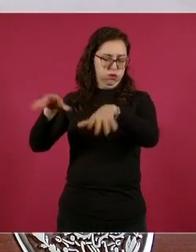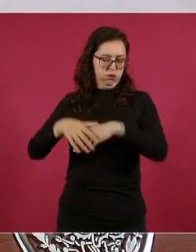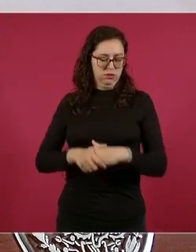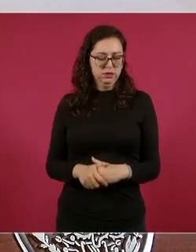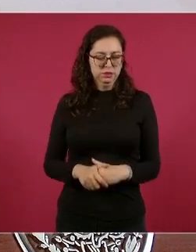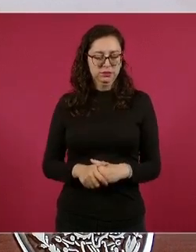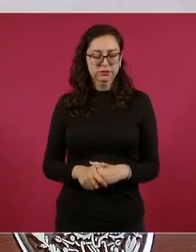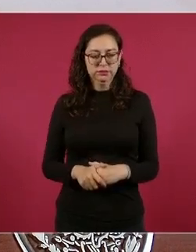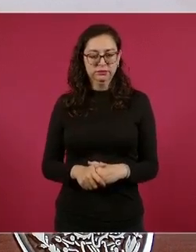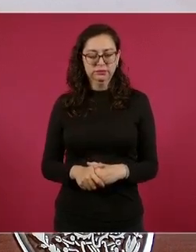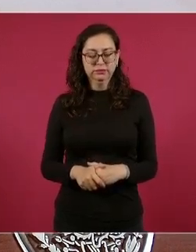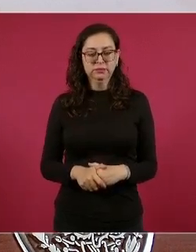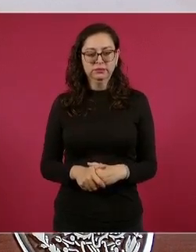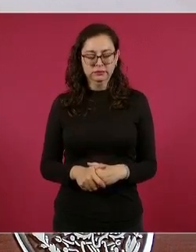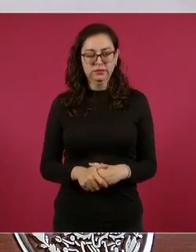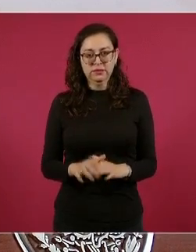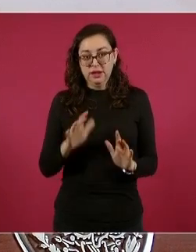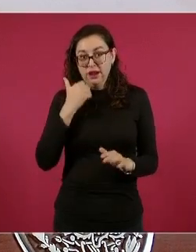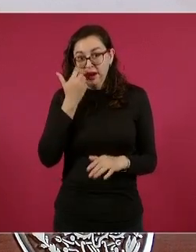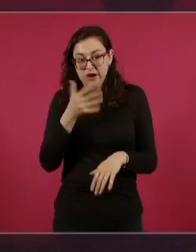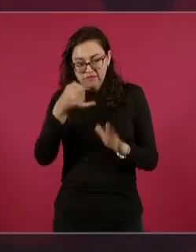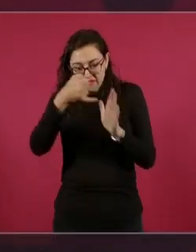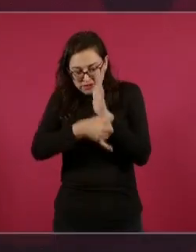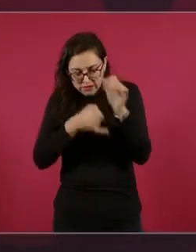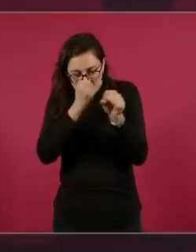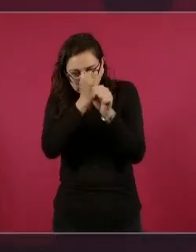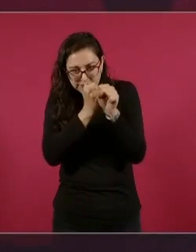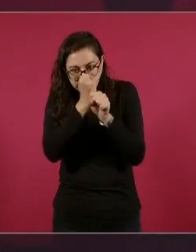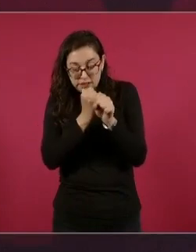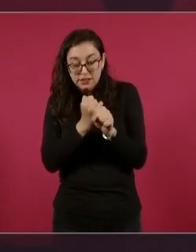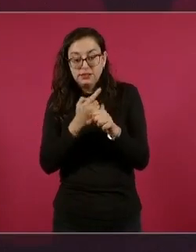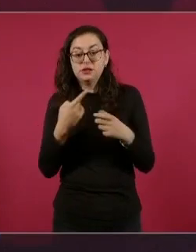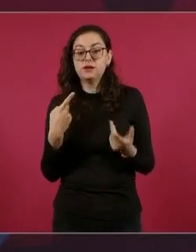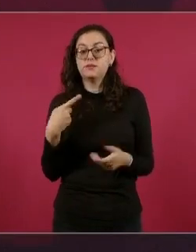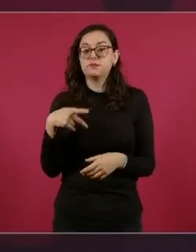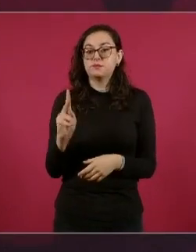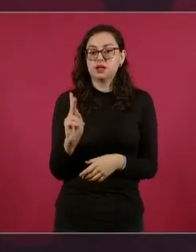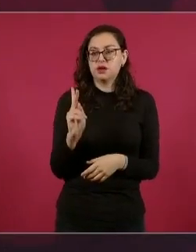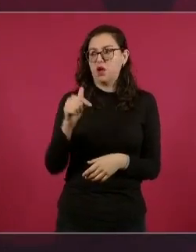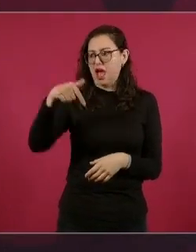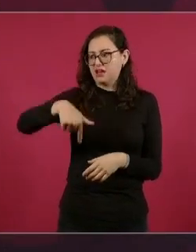datos, más elementos, pero la gente,